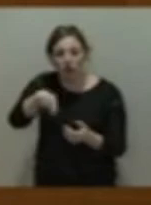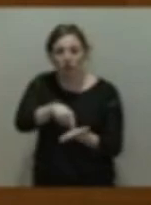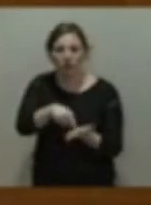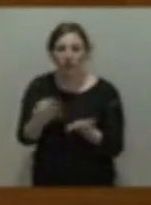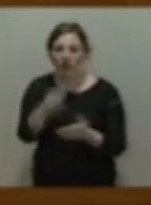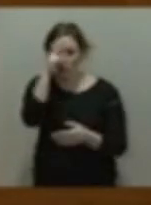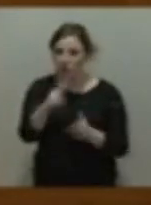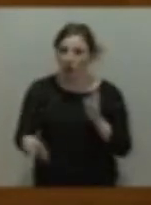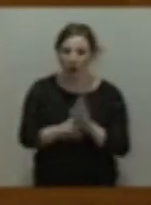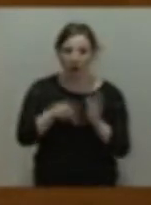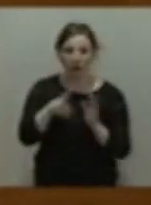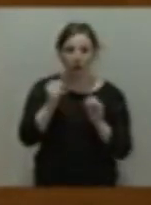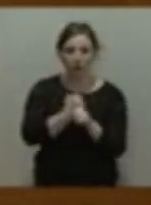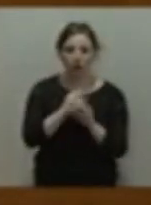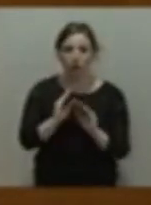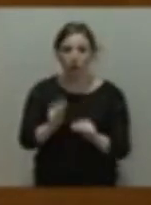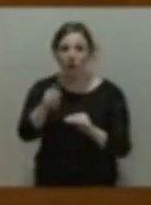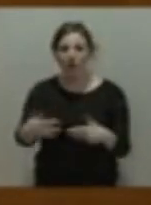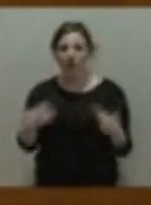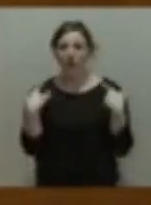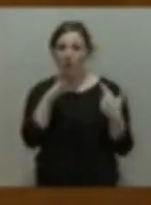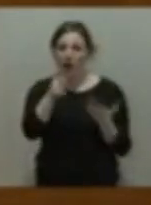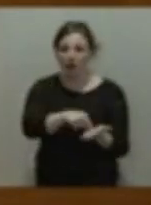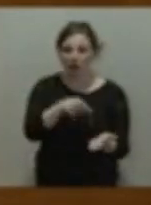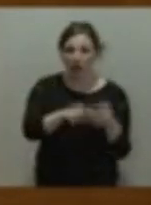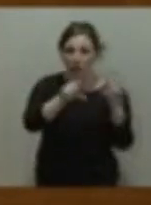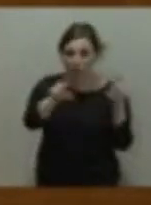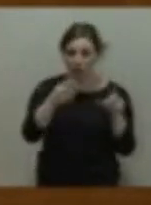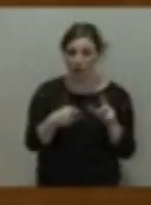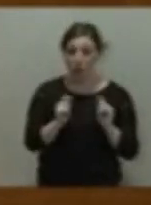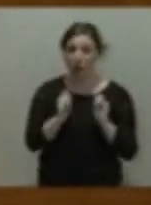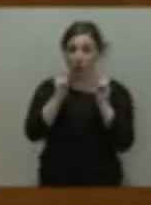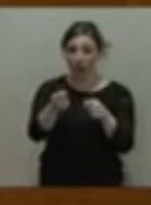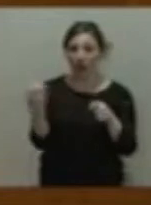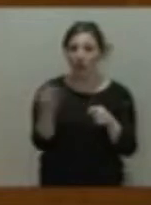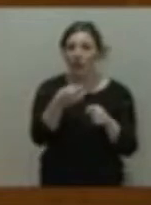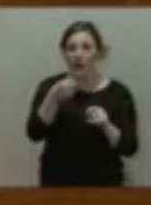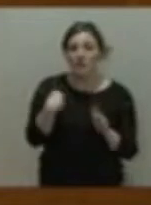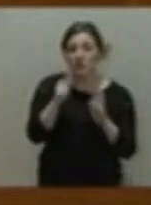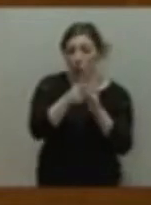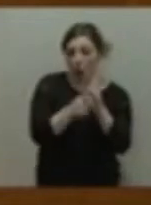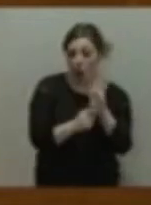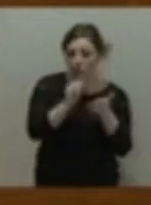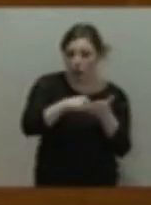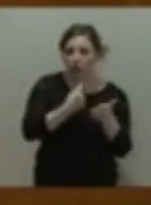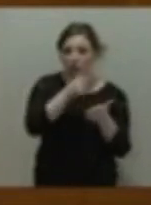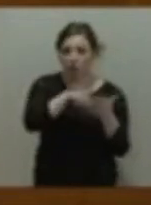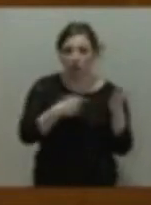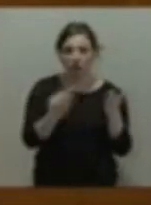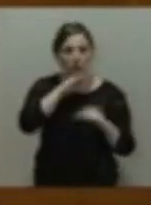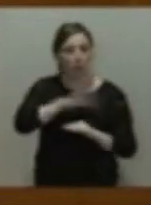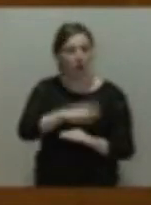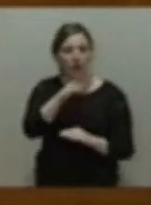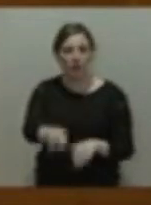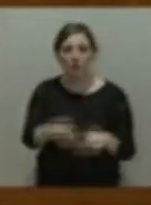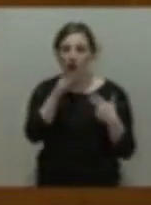la ley y a sus derechos laborales. Responsabilidad para exigir a la empresa adjudicataria que cumpla los términos del contrato de arrendamiento. Responsabilidad para